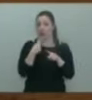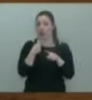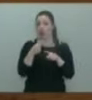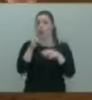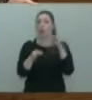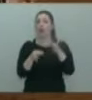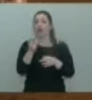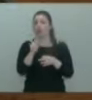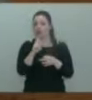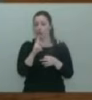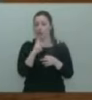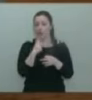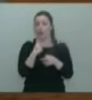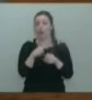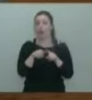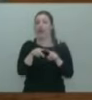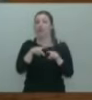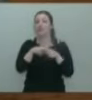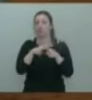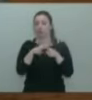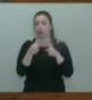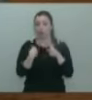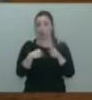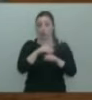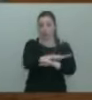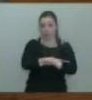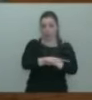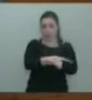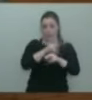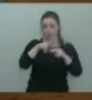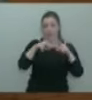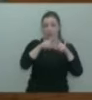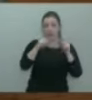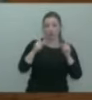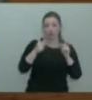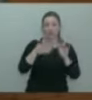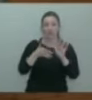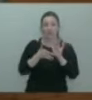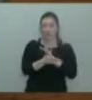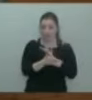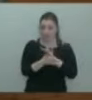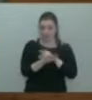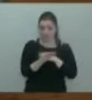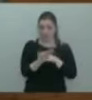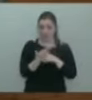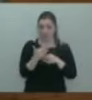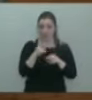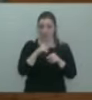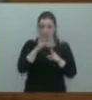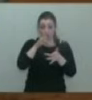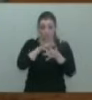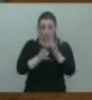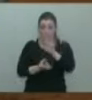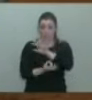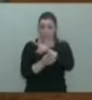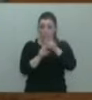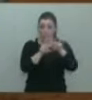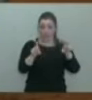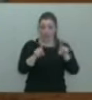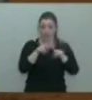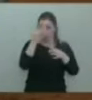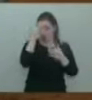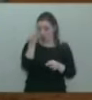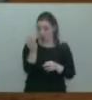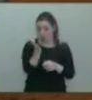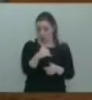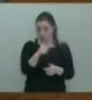pero sí como un instrumento de la Administración del Principado de Asturias, careció en su momento, en el momento de su creación, de sentido y carece